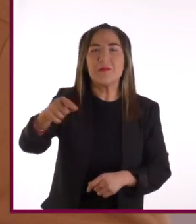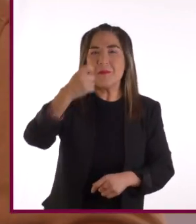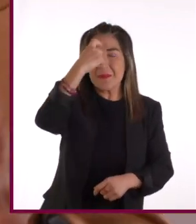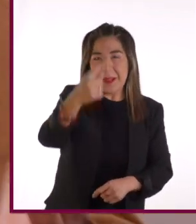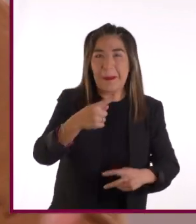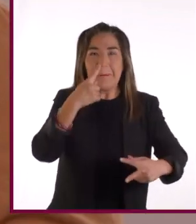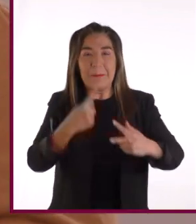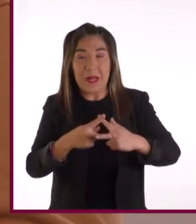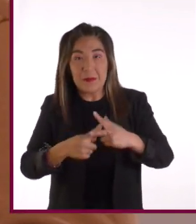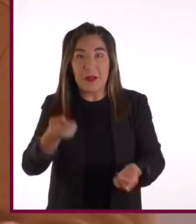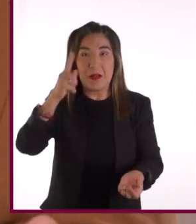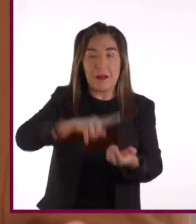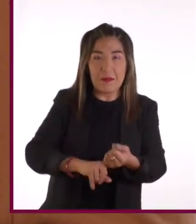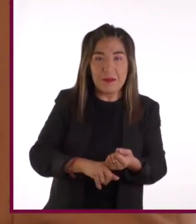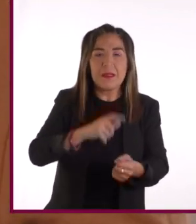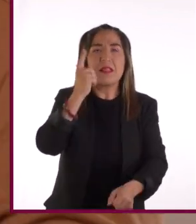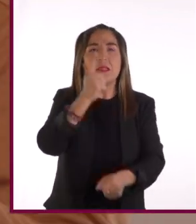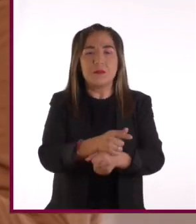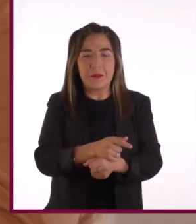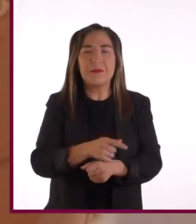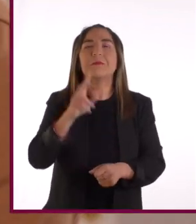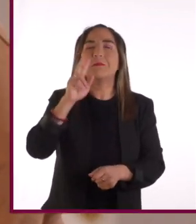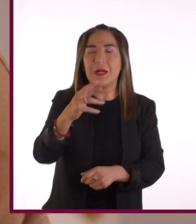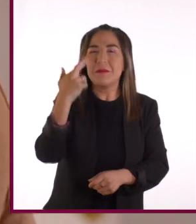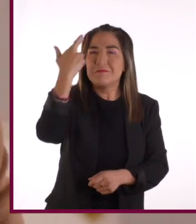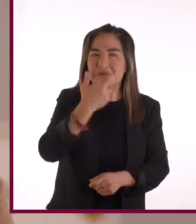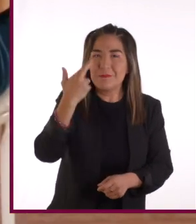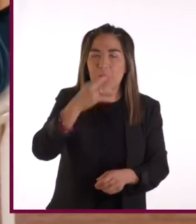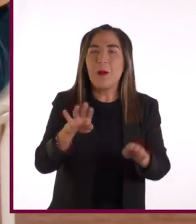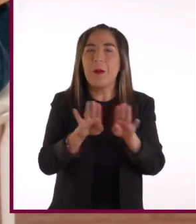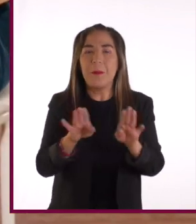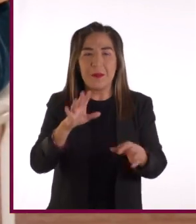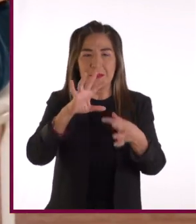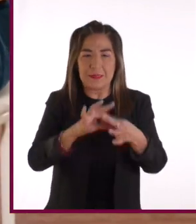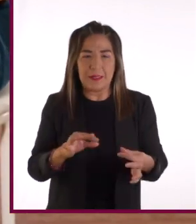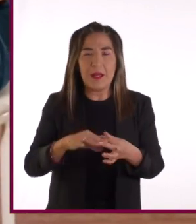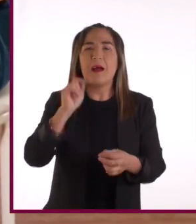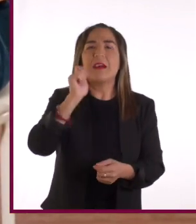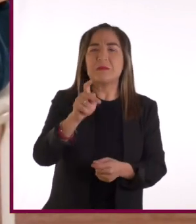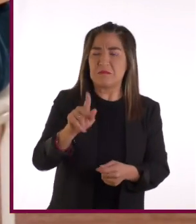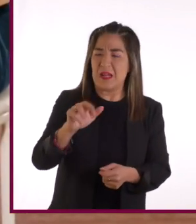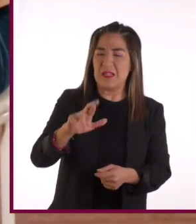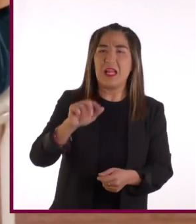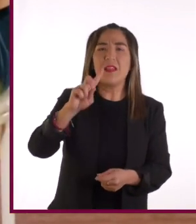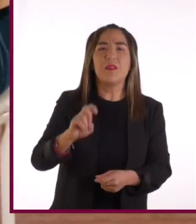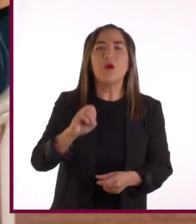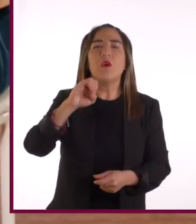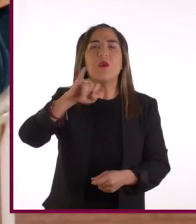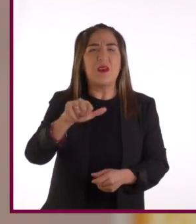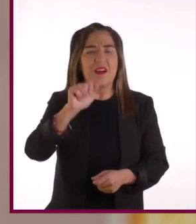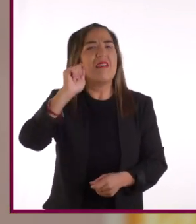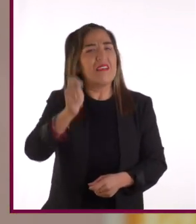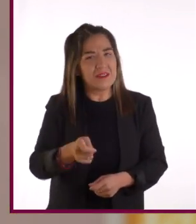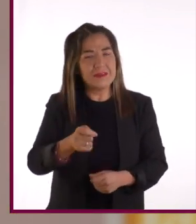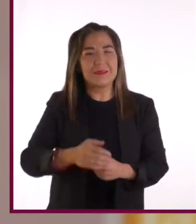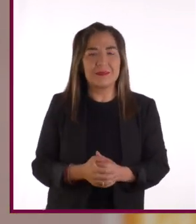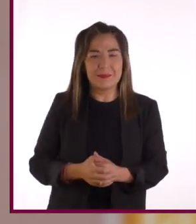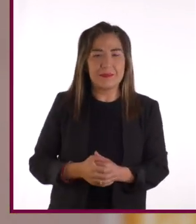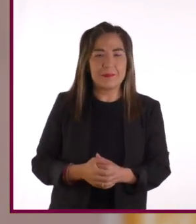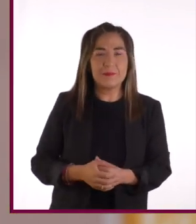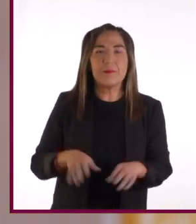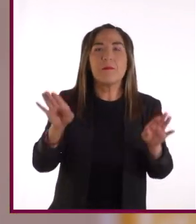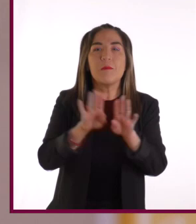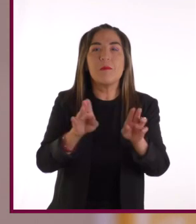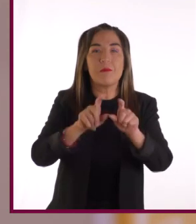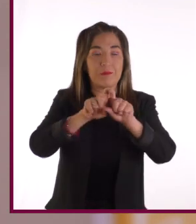las matemáticas se inventan o se descubren, analizaremos una paradoja. Antes de eso, definamos este concepto. Una paradoja